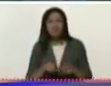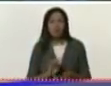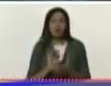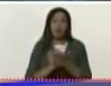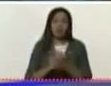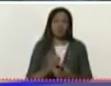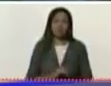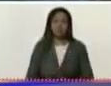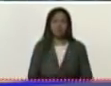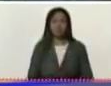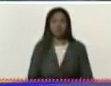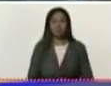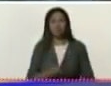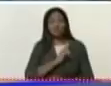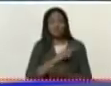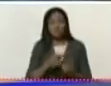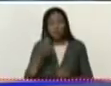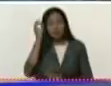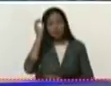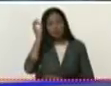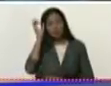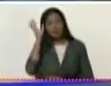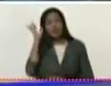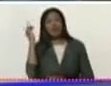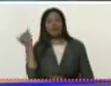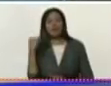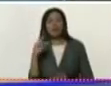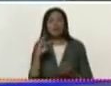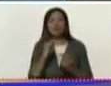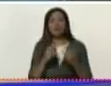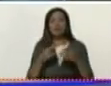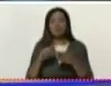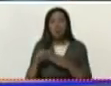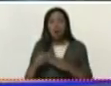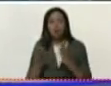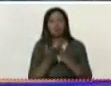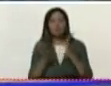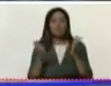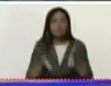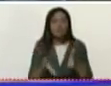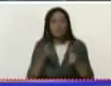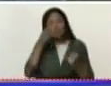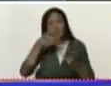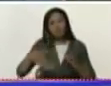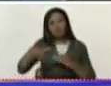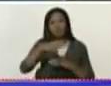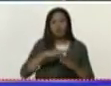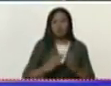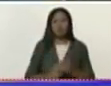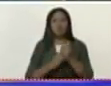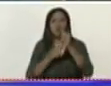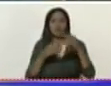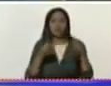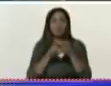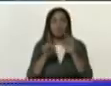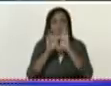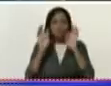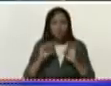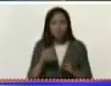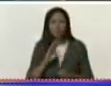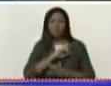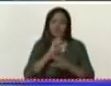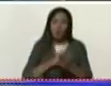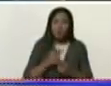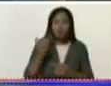fortalecer la formación ideológica, cultural, política, académica, del pueblo, del liderazgo, fortalecerse.